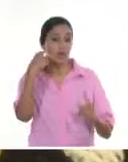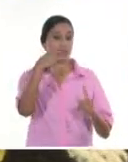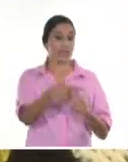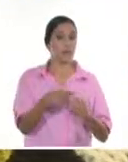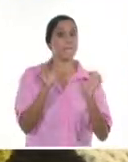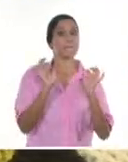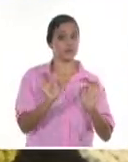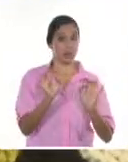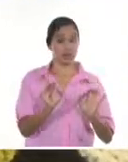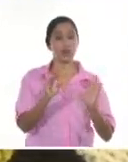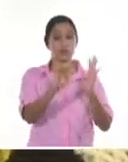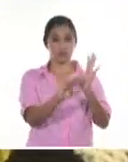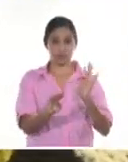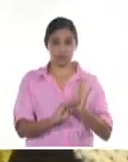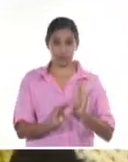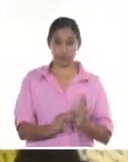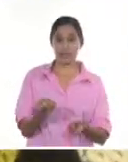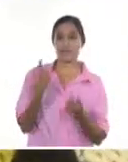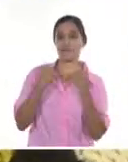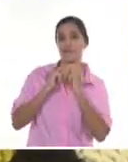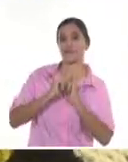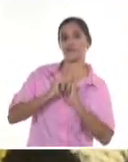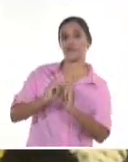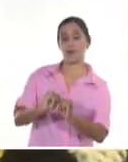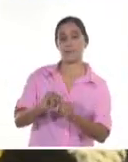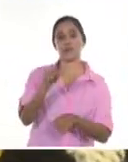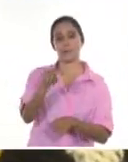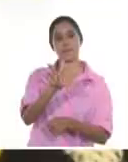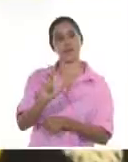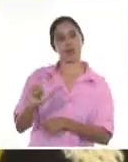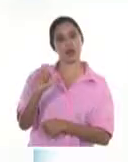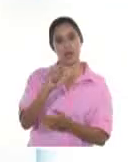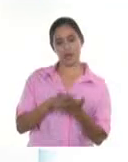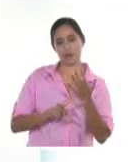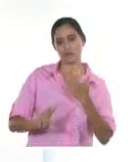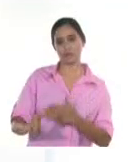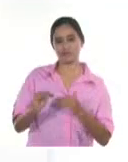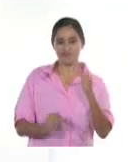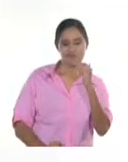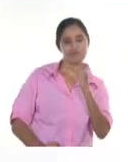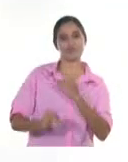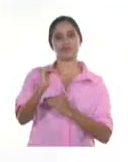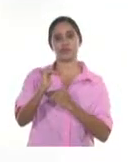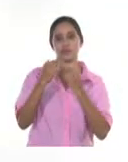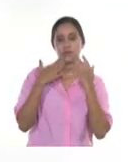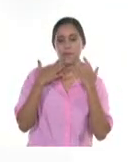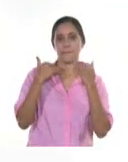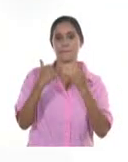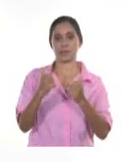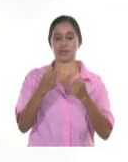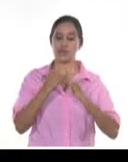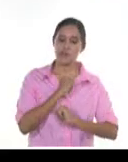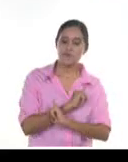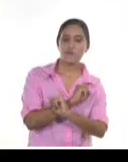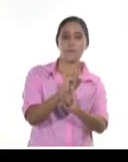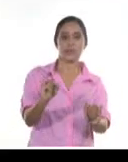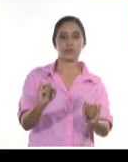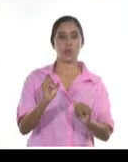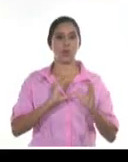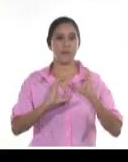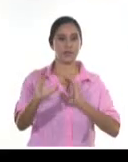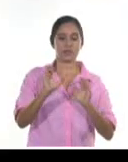ese informe, y llegue Villa Clara entonces a una rendición de cuentas superior. La información y la comunicación